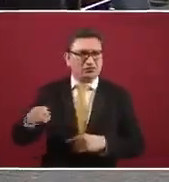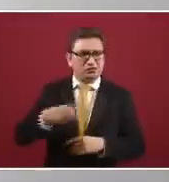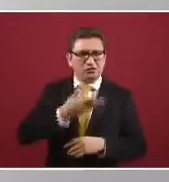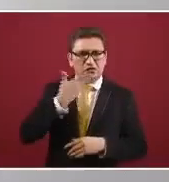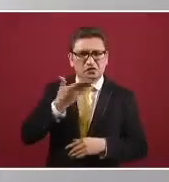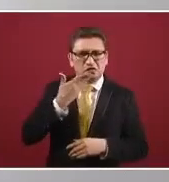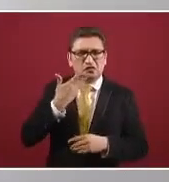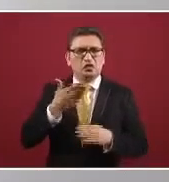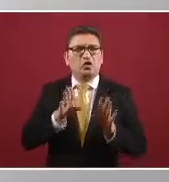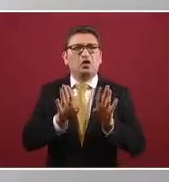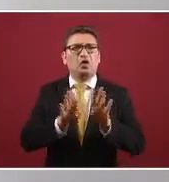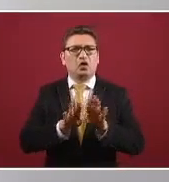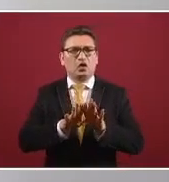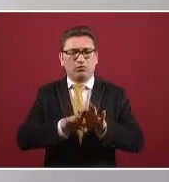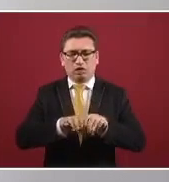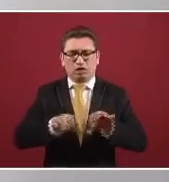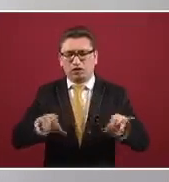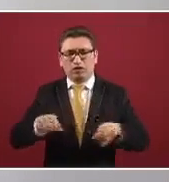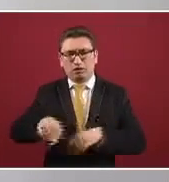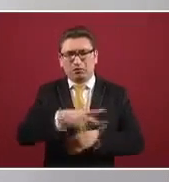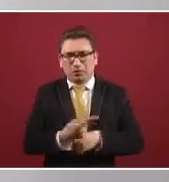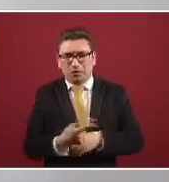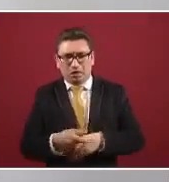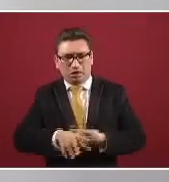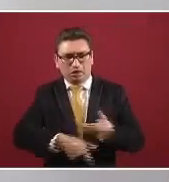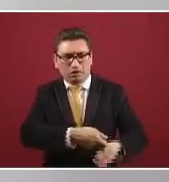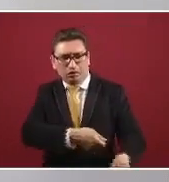perros con longaniza.